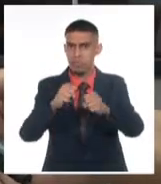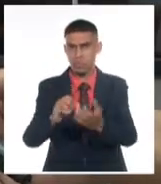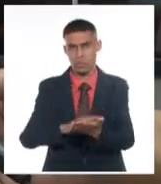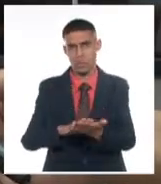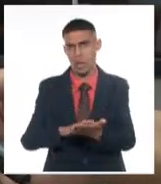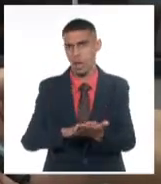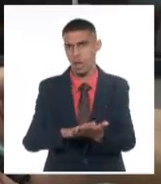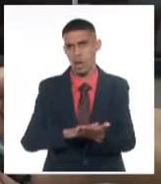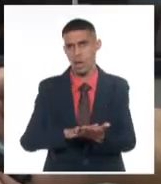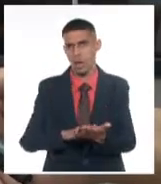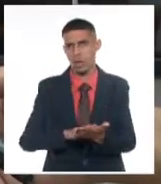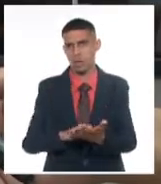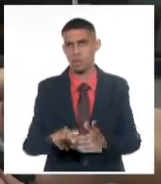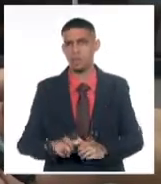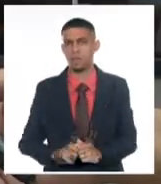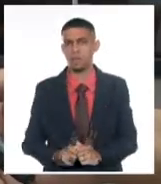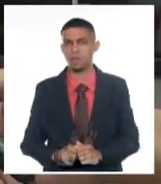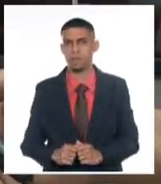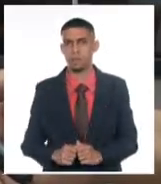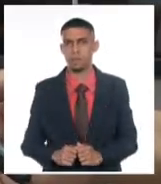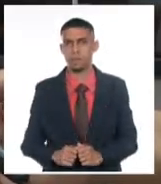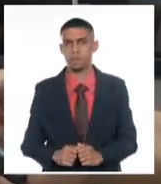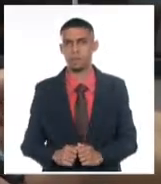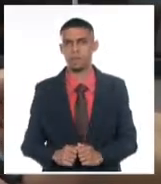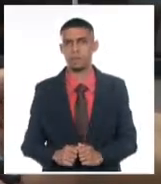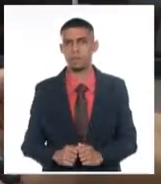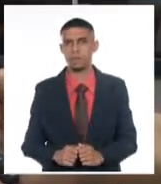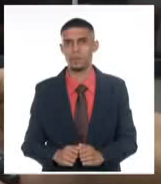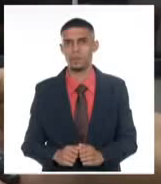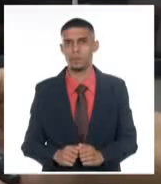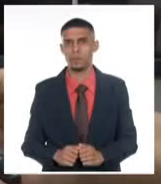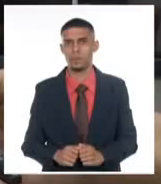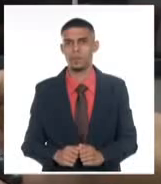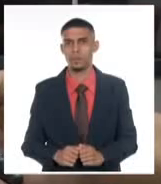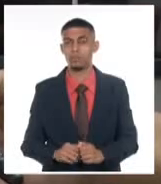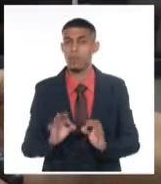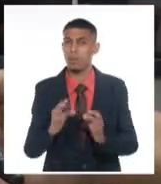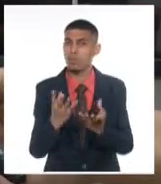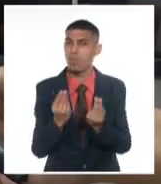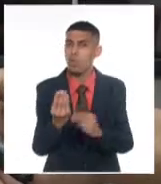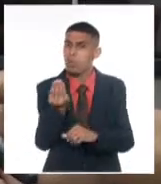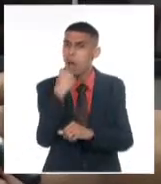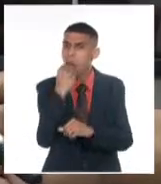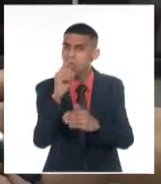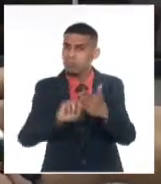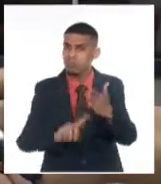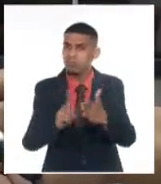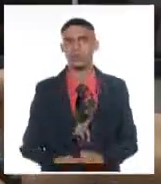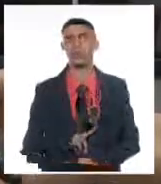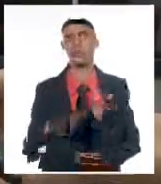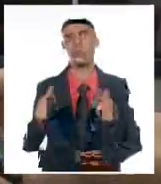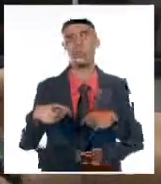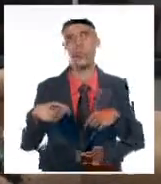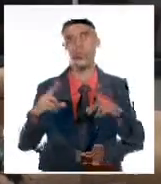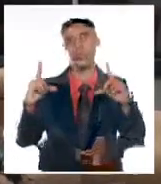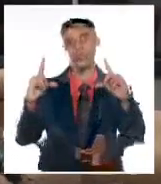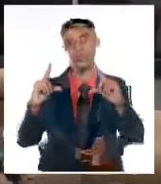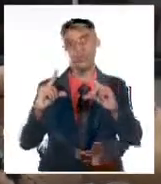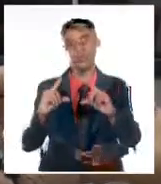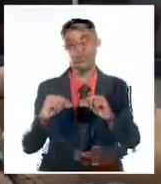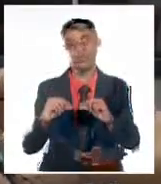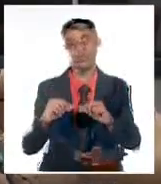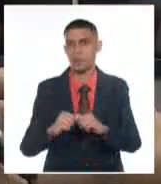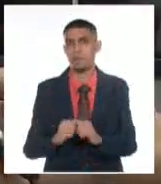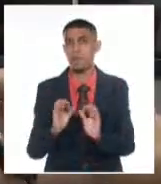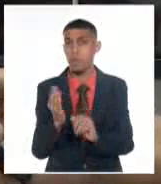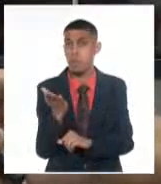las condiciones que tenemos previstas, tanto demanda como disponibilidad. En esta época del año el consumo de energía tiende a disminuir, aunque la máxima demanda pudiera